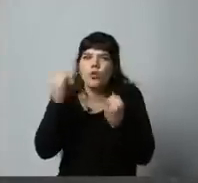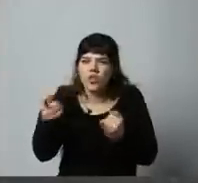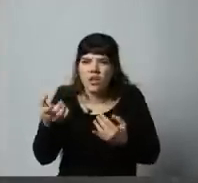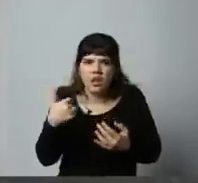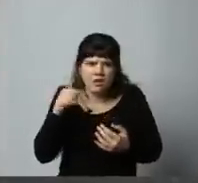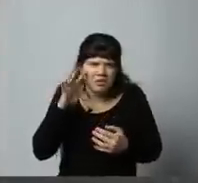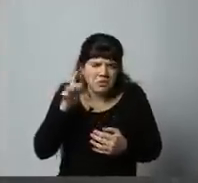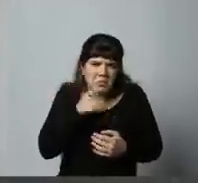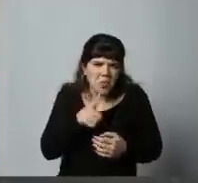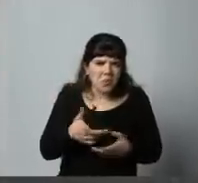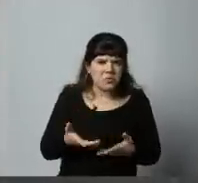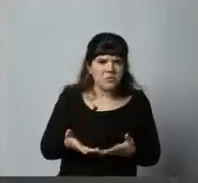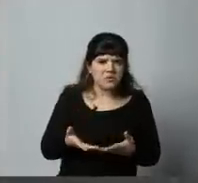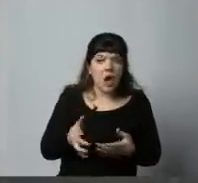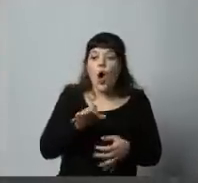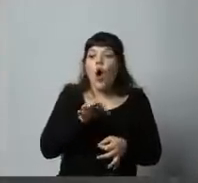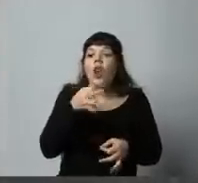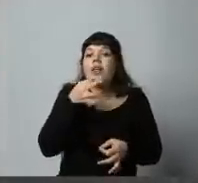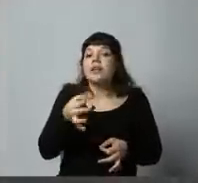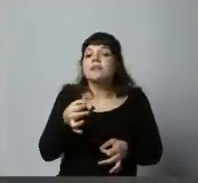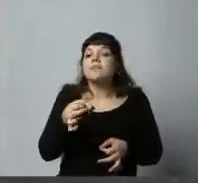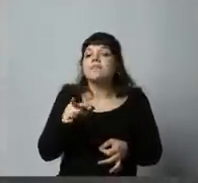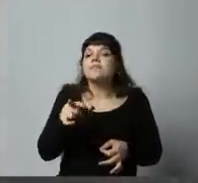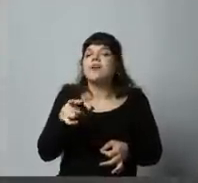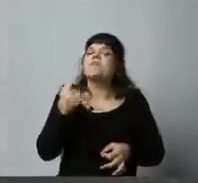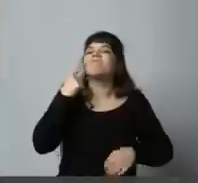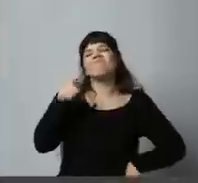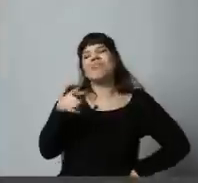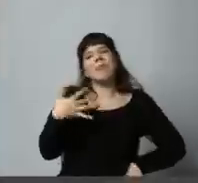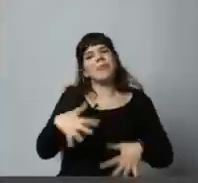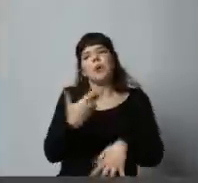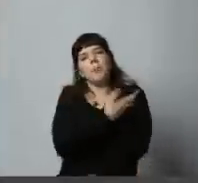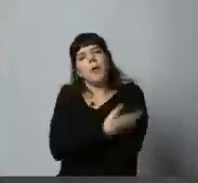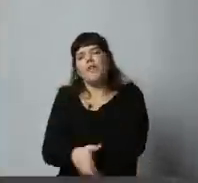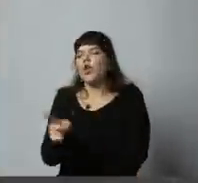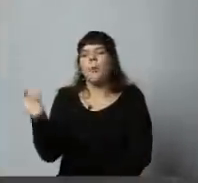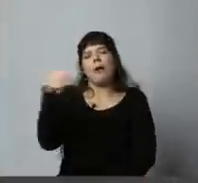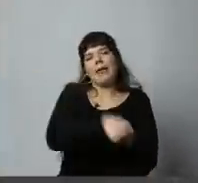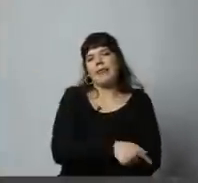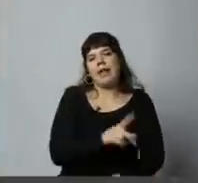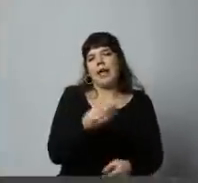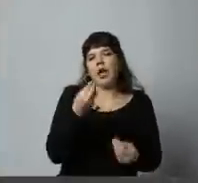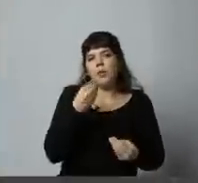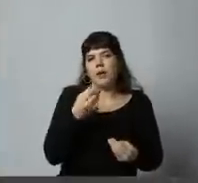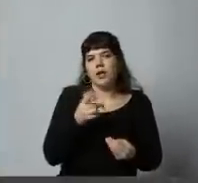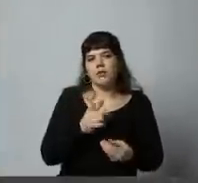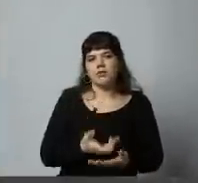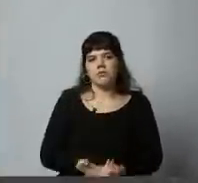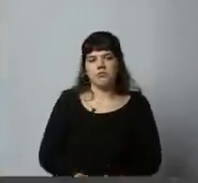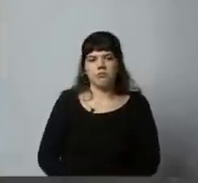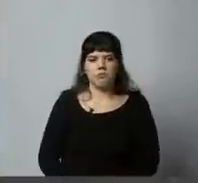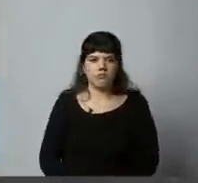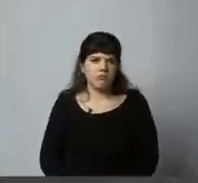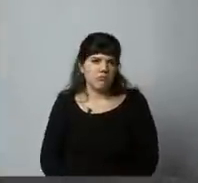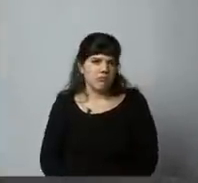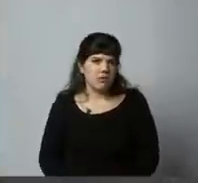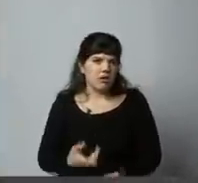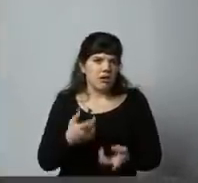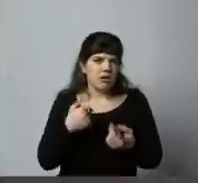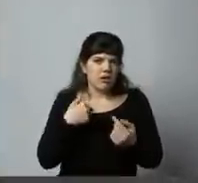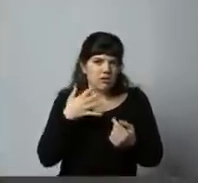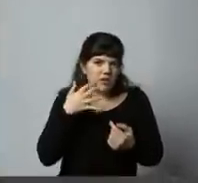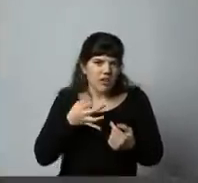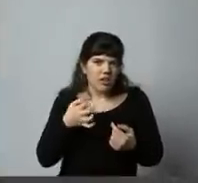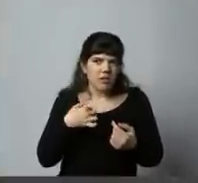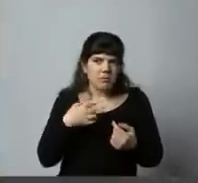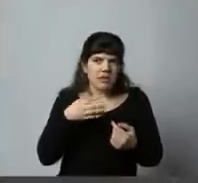que alguien lo hubiera hecho parar diciendo cuán pobre es usted no puede traerse un taper de su casa mis otros hijos